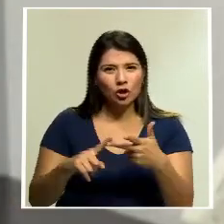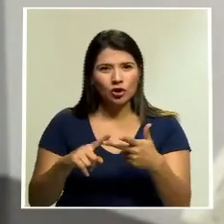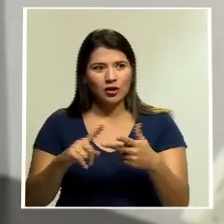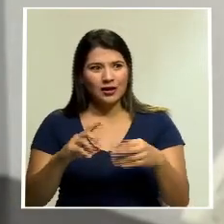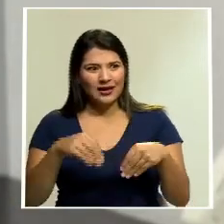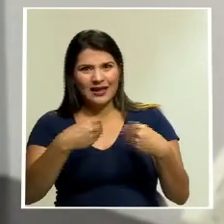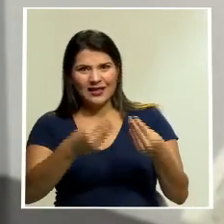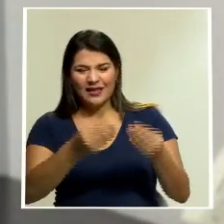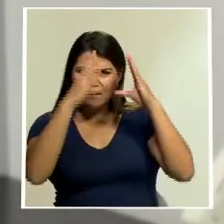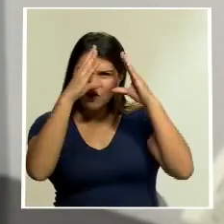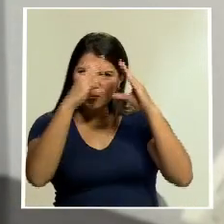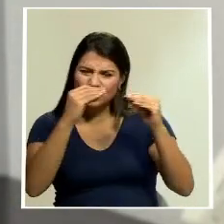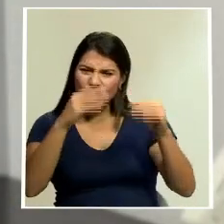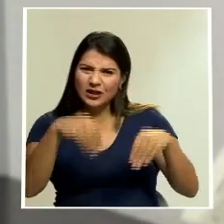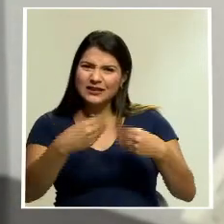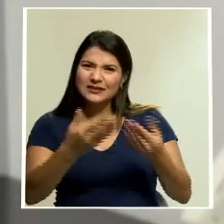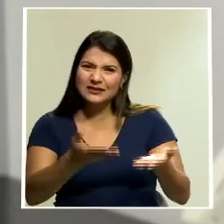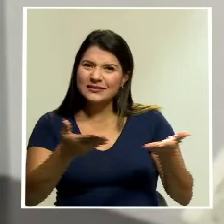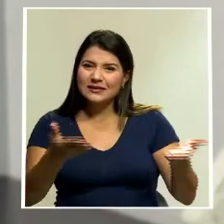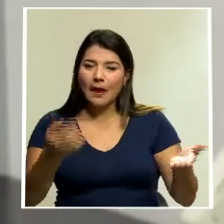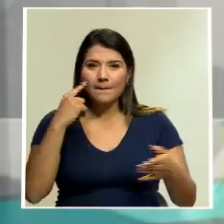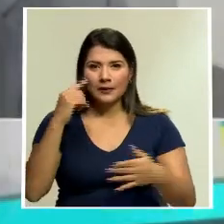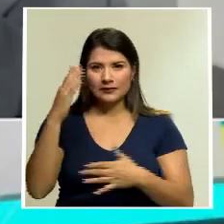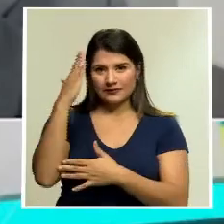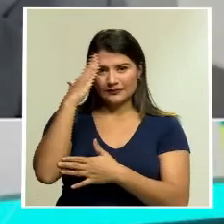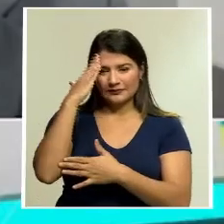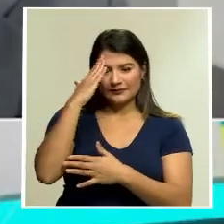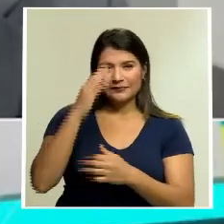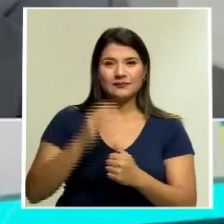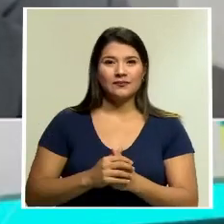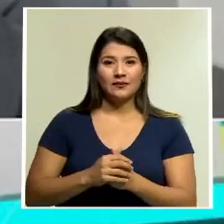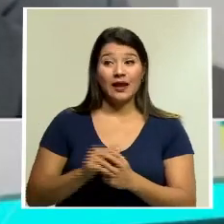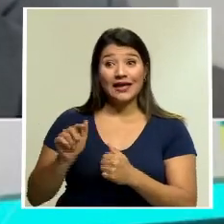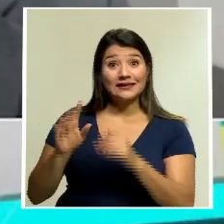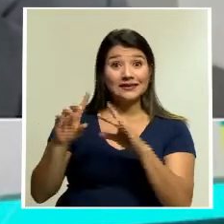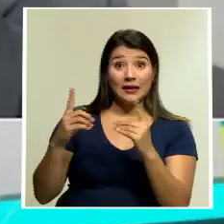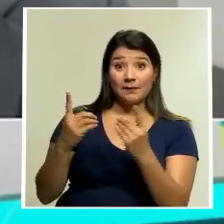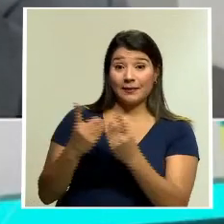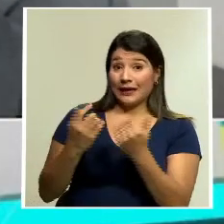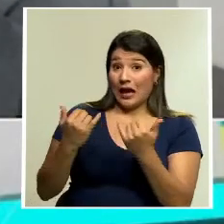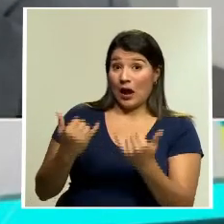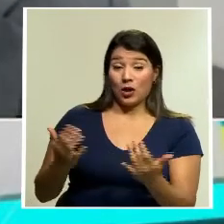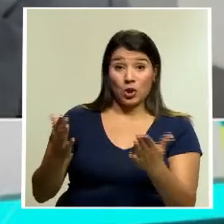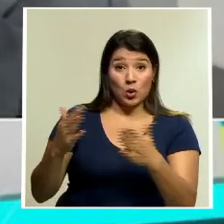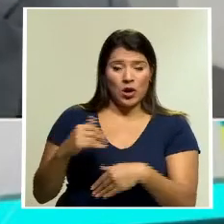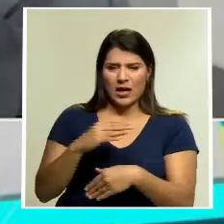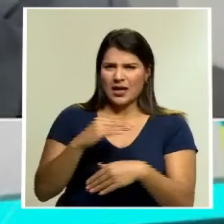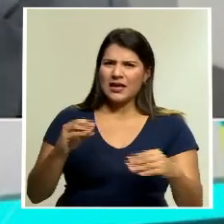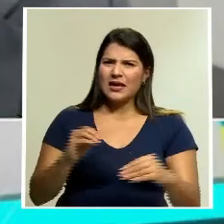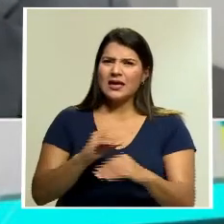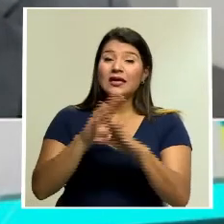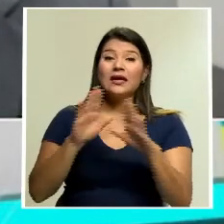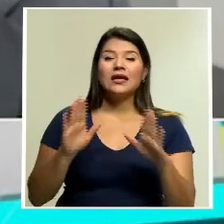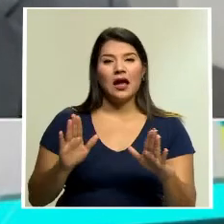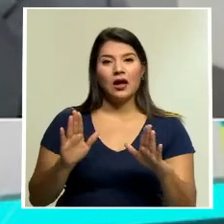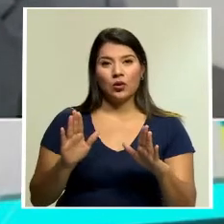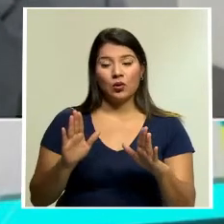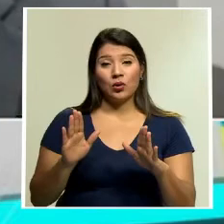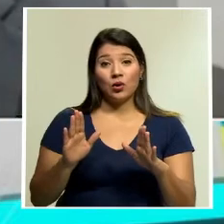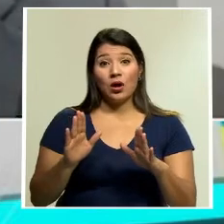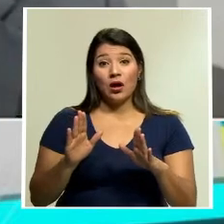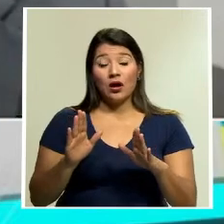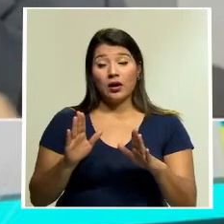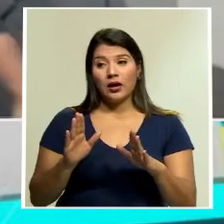que nos dé herramientas. Esa unidad hoy día no existe. Y por supuesto, quienes están en